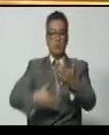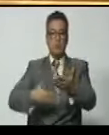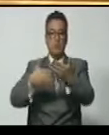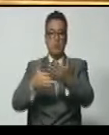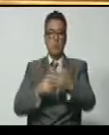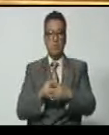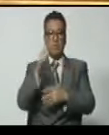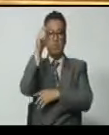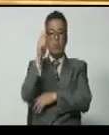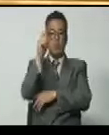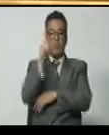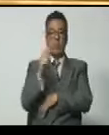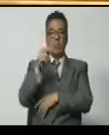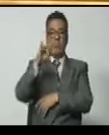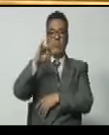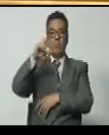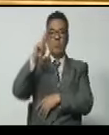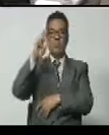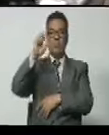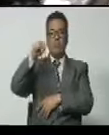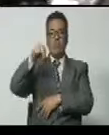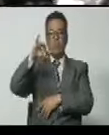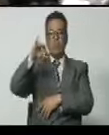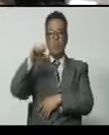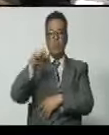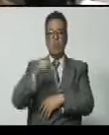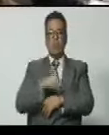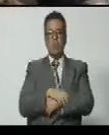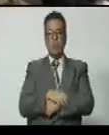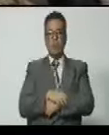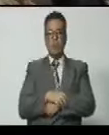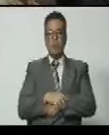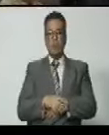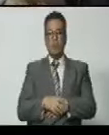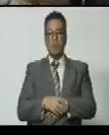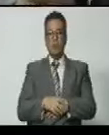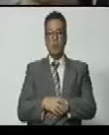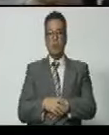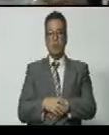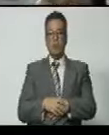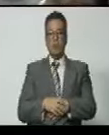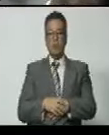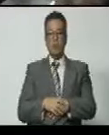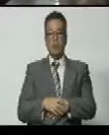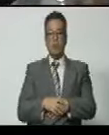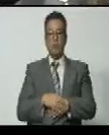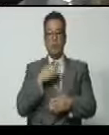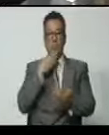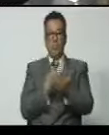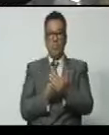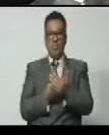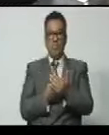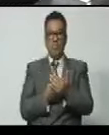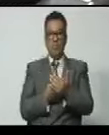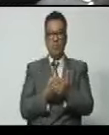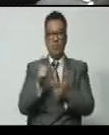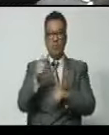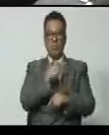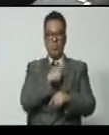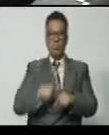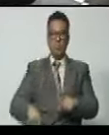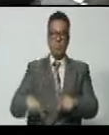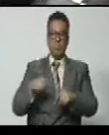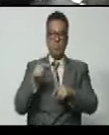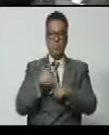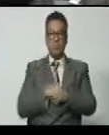a la diputada Ilenia Medina. Gracias, señor presidente.